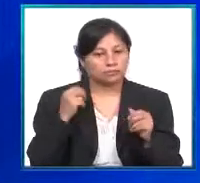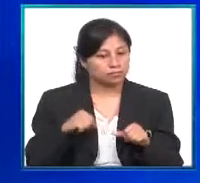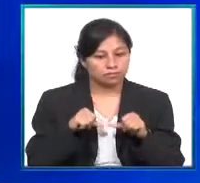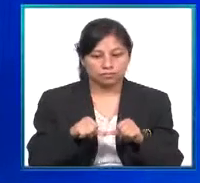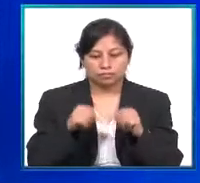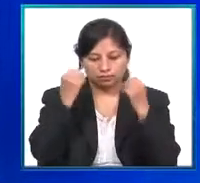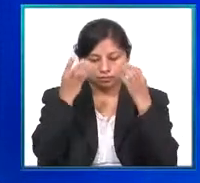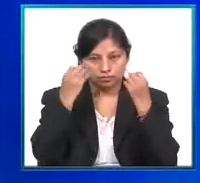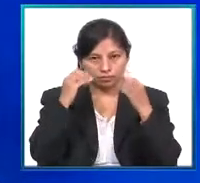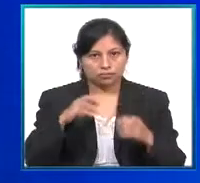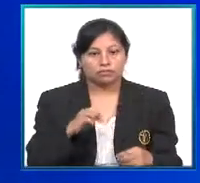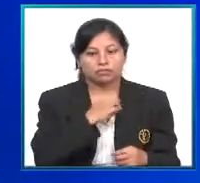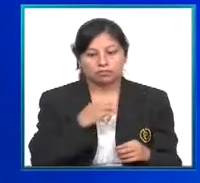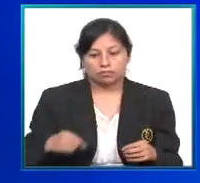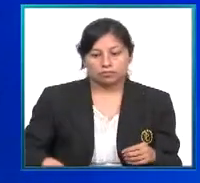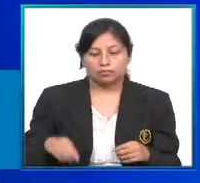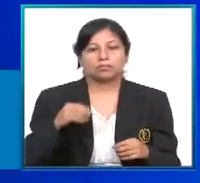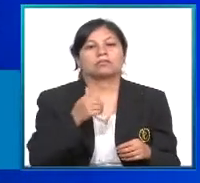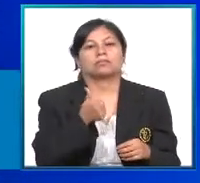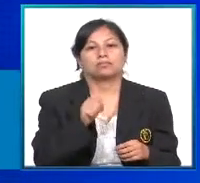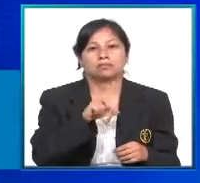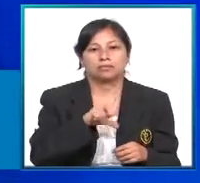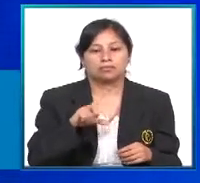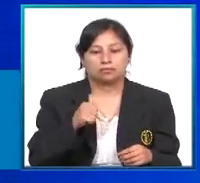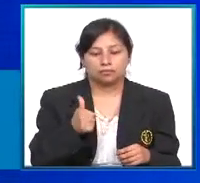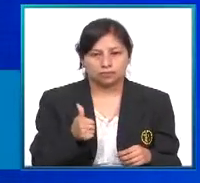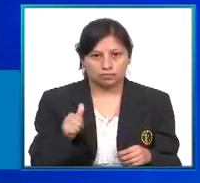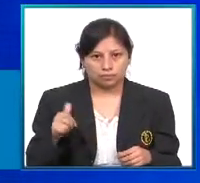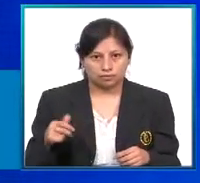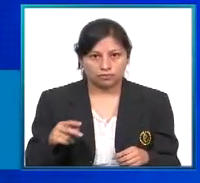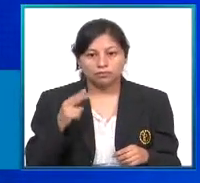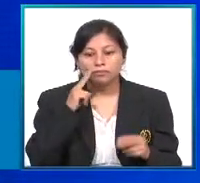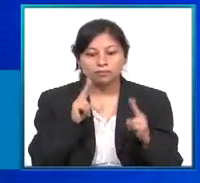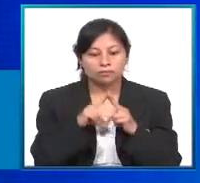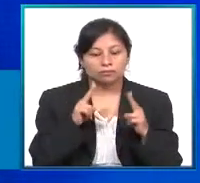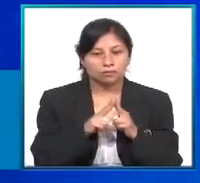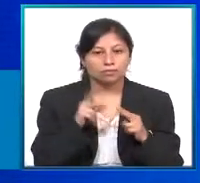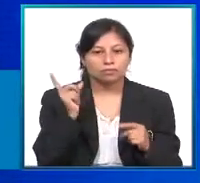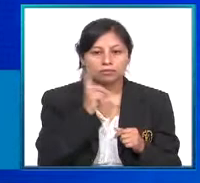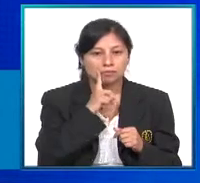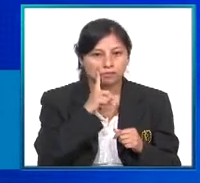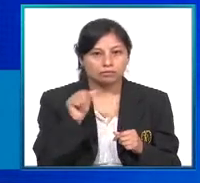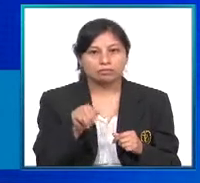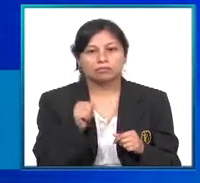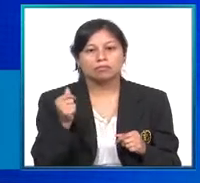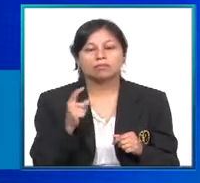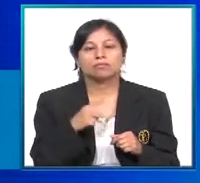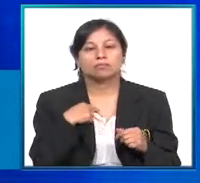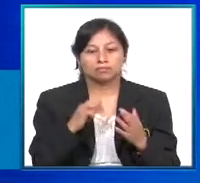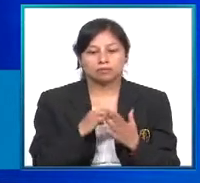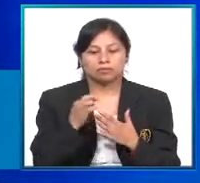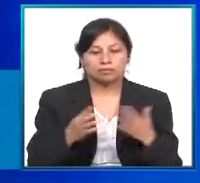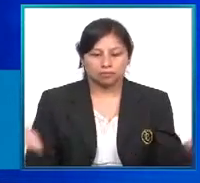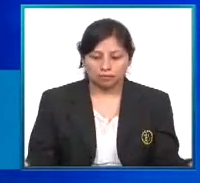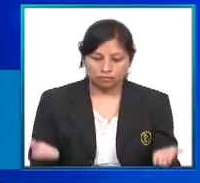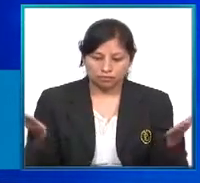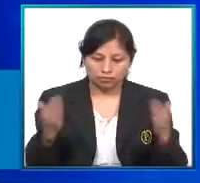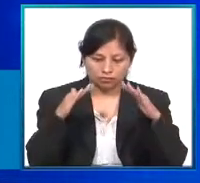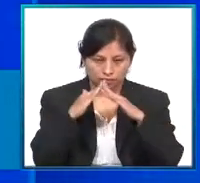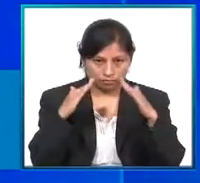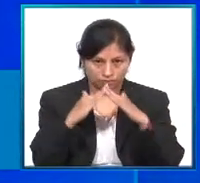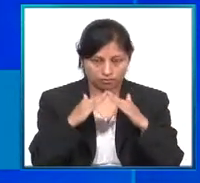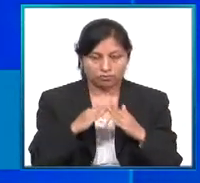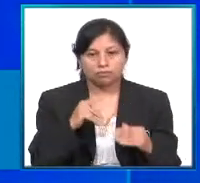Siempre en esta información, el presidente del Congreso de la República, diputado Alan Rodríguez, dio a conocer a los jefes y subjefes de bloque el proyecto de restauración de la